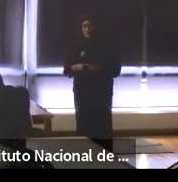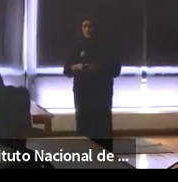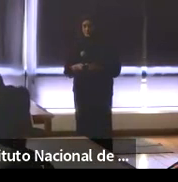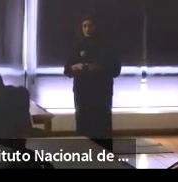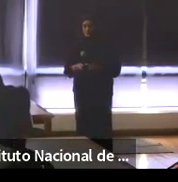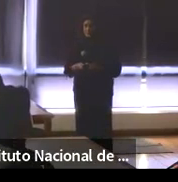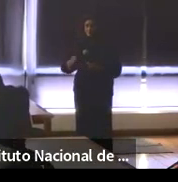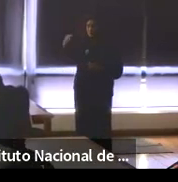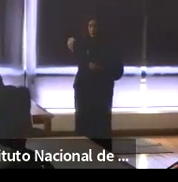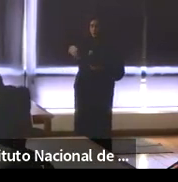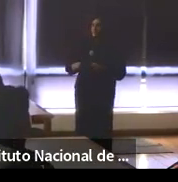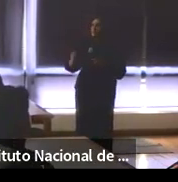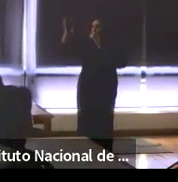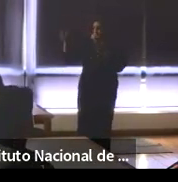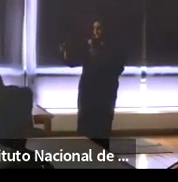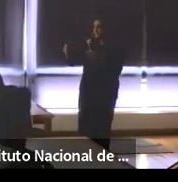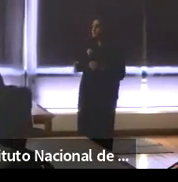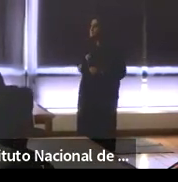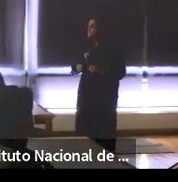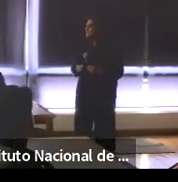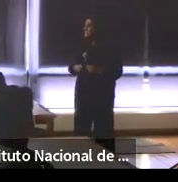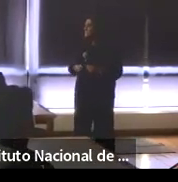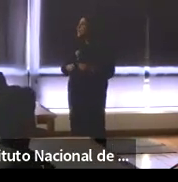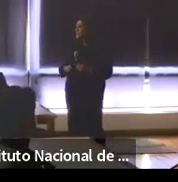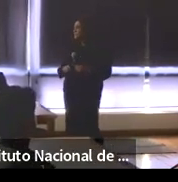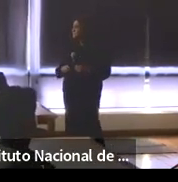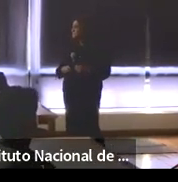un problema es un conflicto seguro